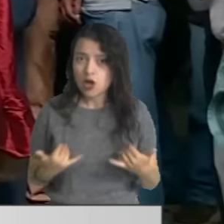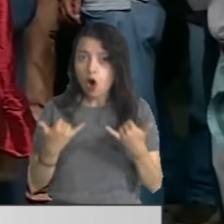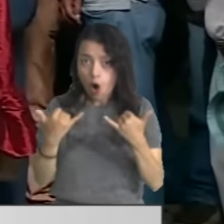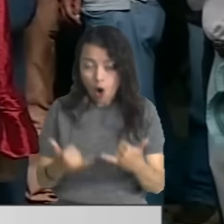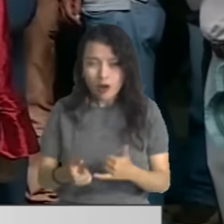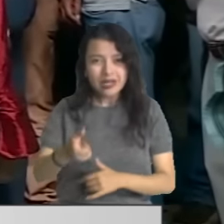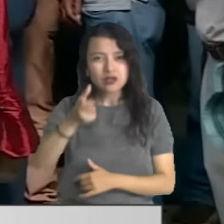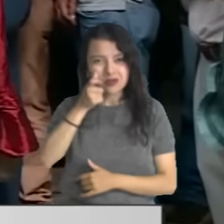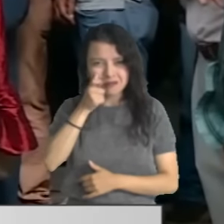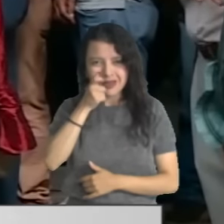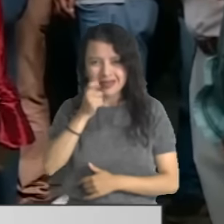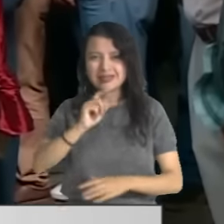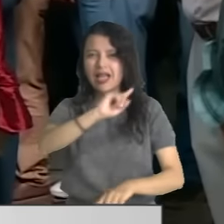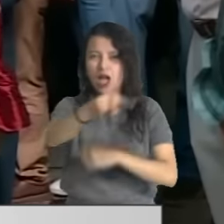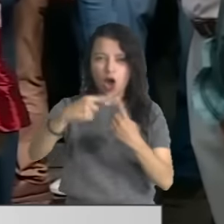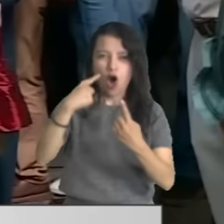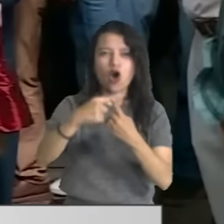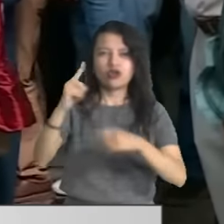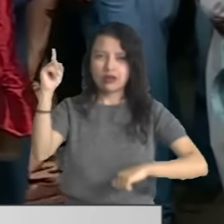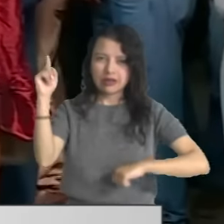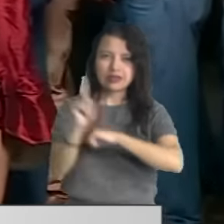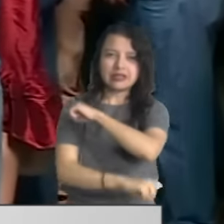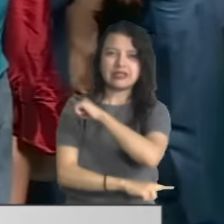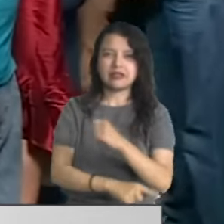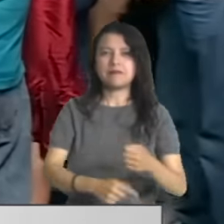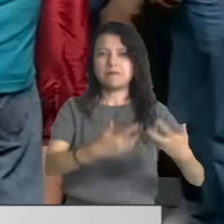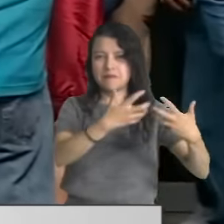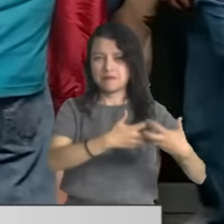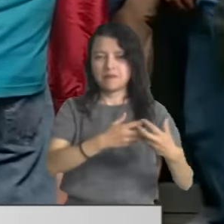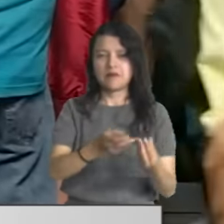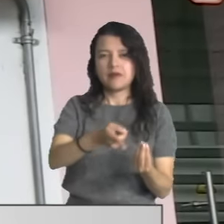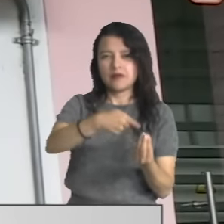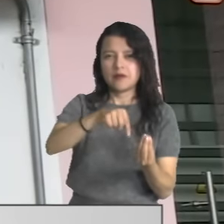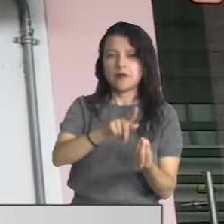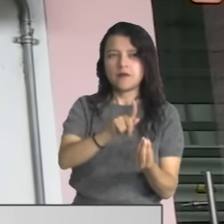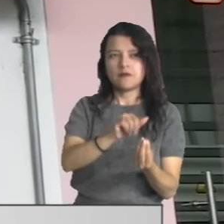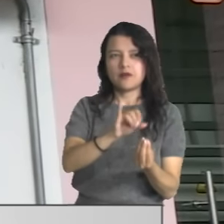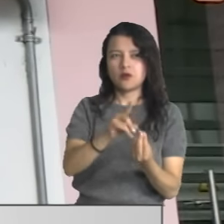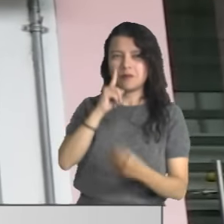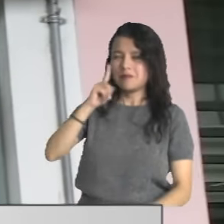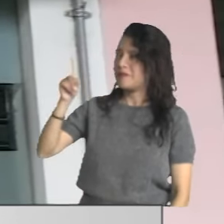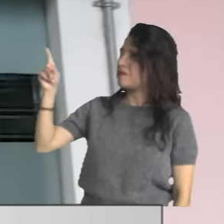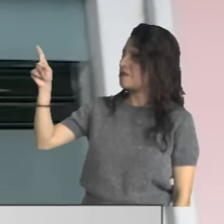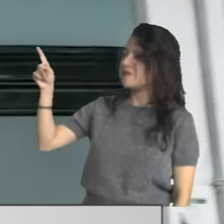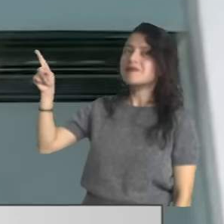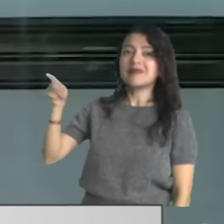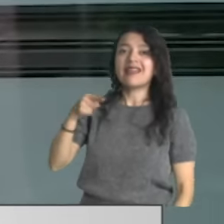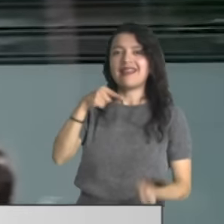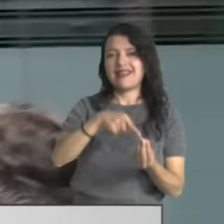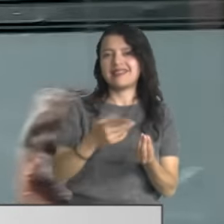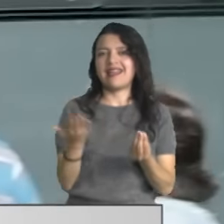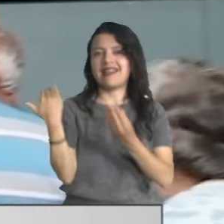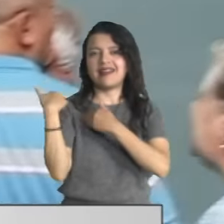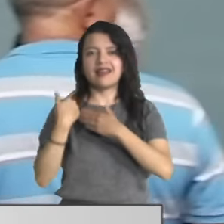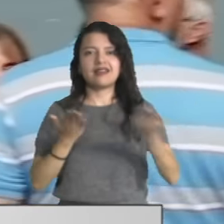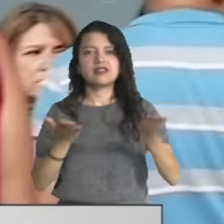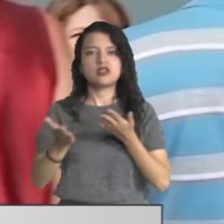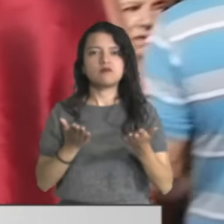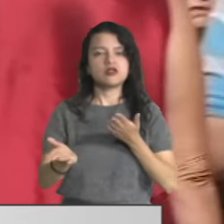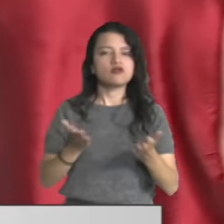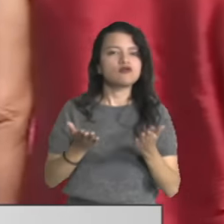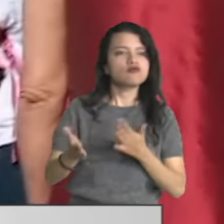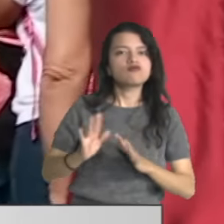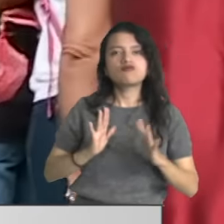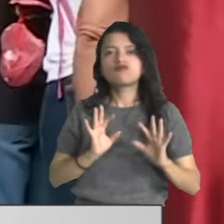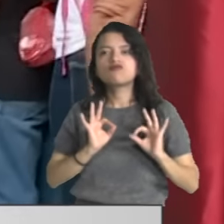la decisión de abrir un proceso sancionatorio contra la FIDU Previsora, la encargada de prestar los servicios o de gestionar los servicios en salud